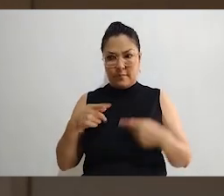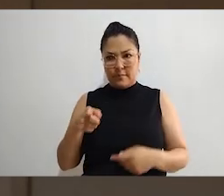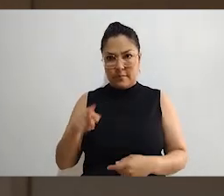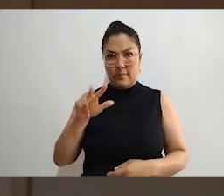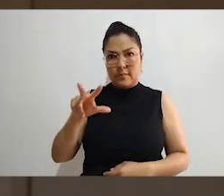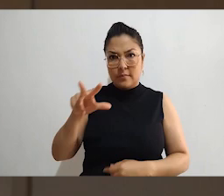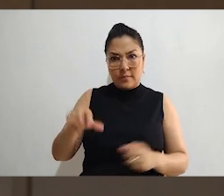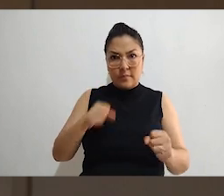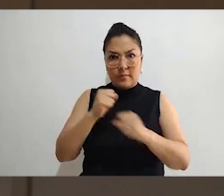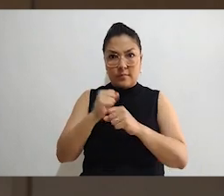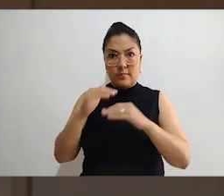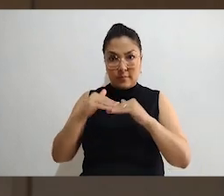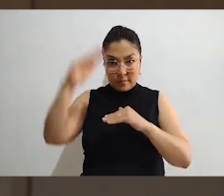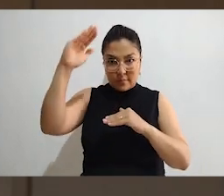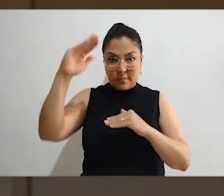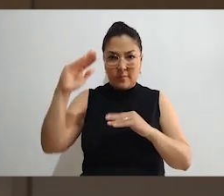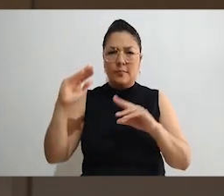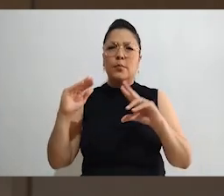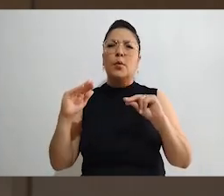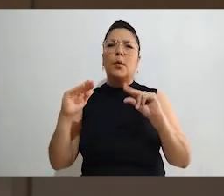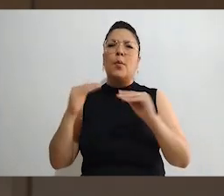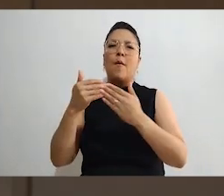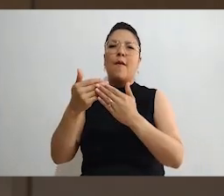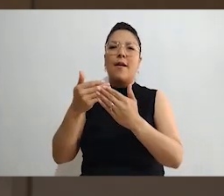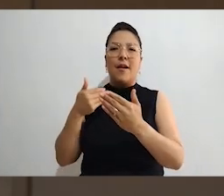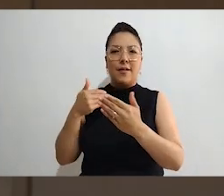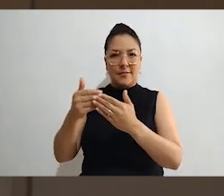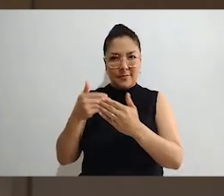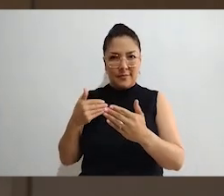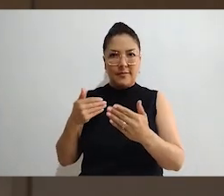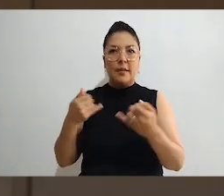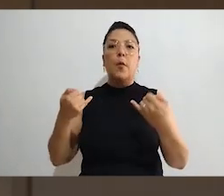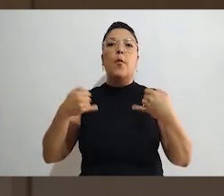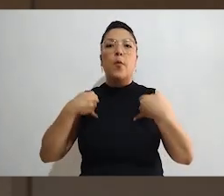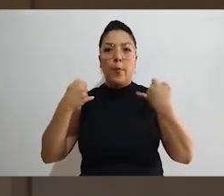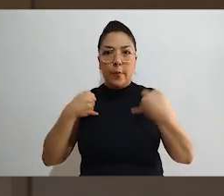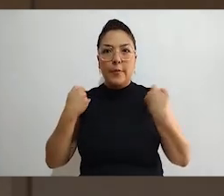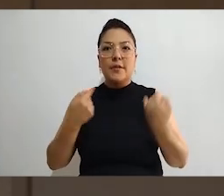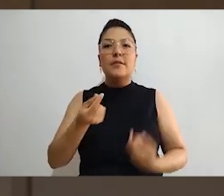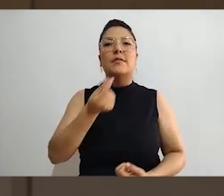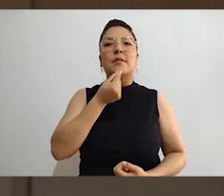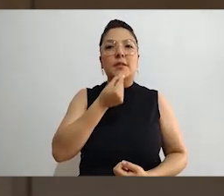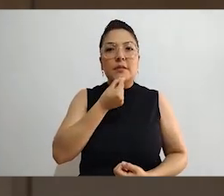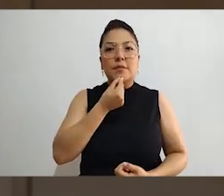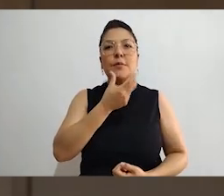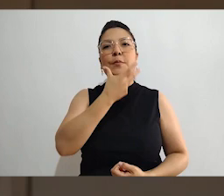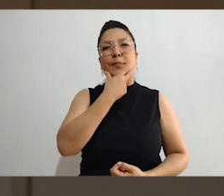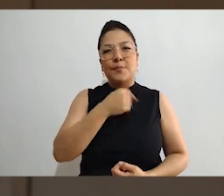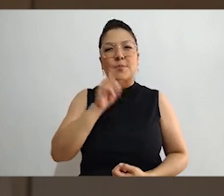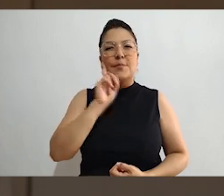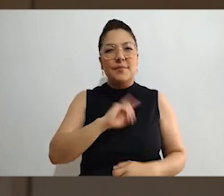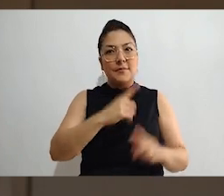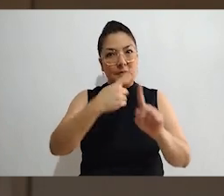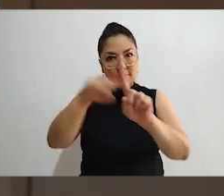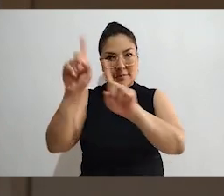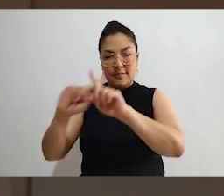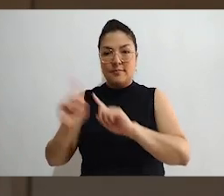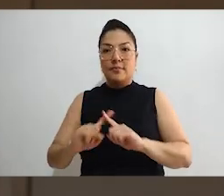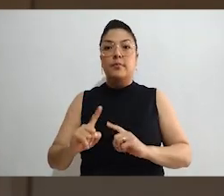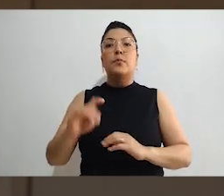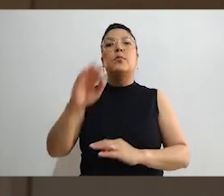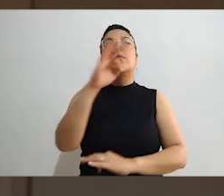Los jóvenes es muy importante que participen, pero también los niños, las infancias. Es básico que